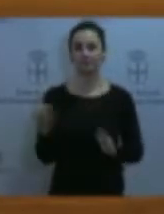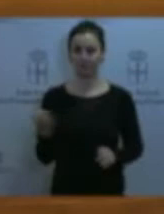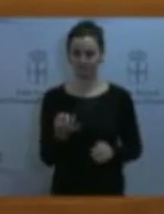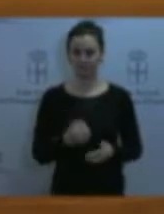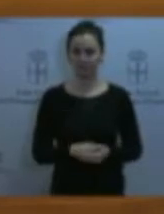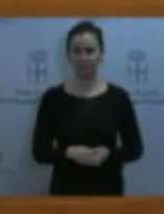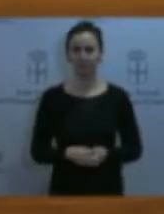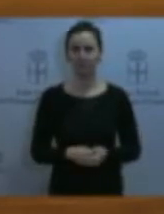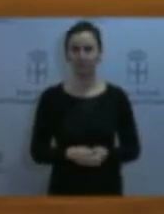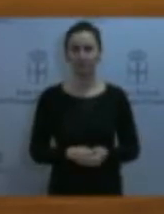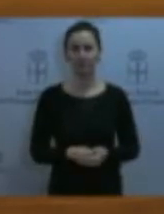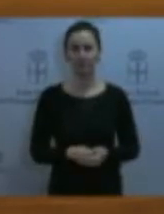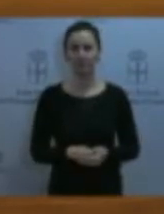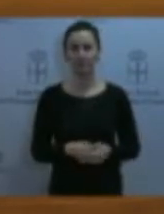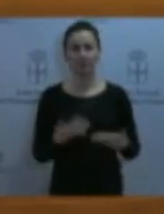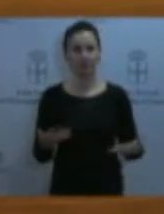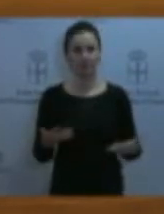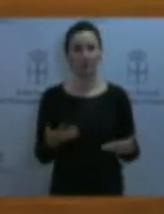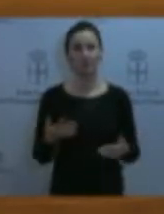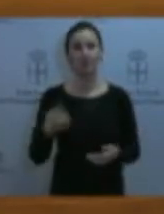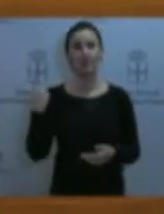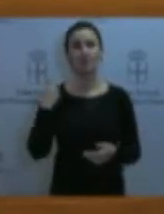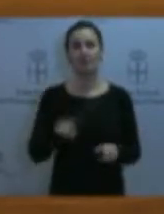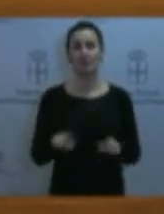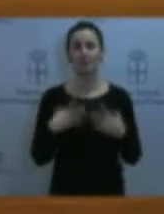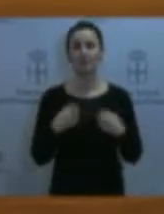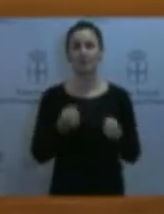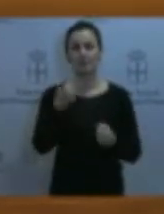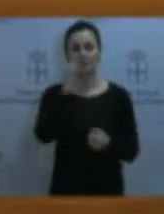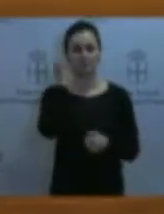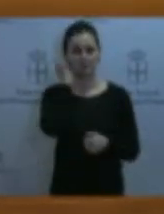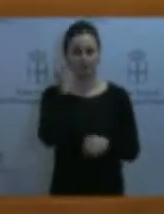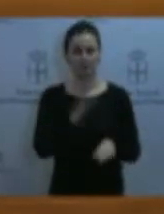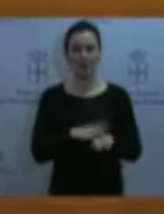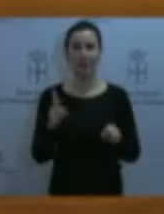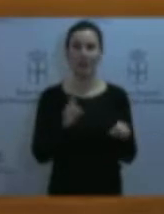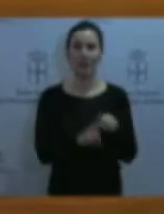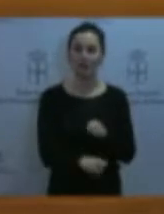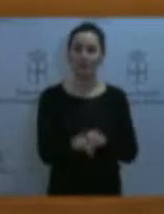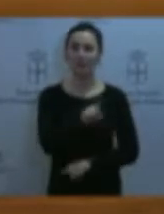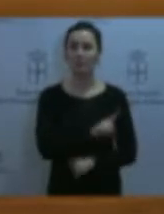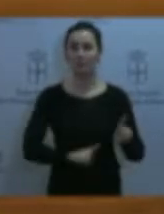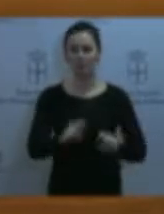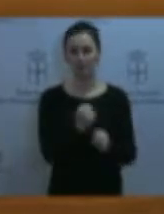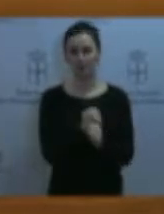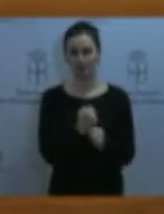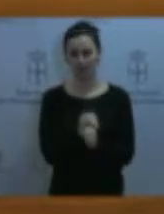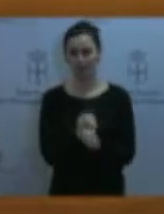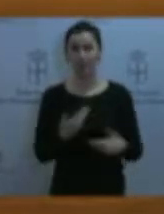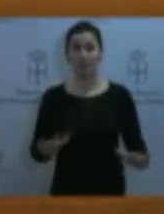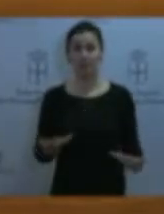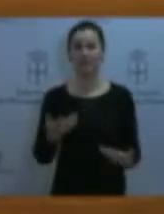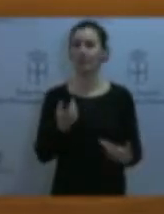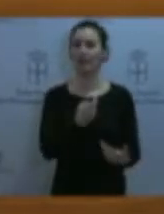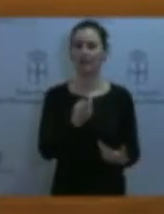diferenciales sobre la salud de los hombres y las mujeres en la prevención de riesgos laborales. Es una asignatura que tenemos pendiente. Es imprescindible tener información